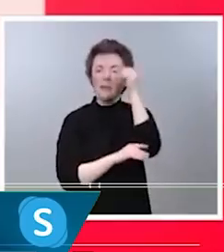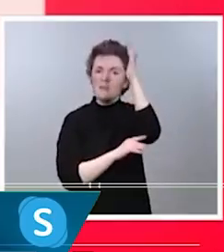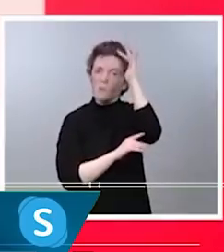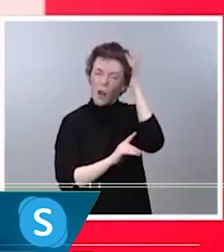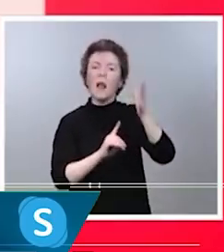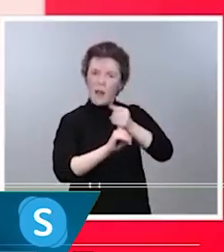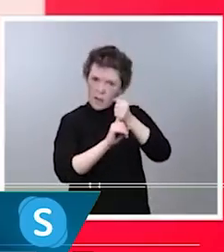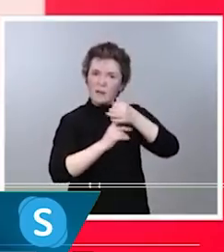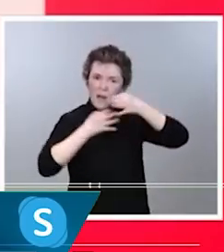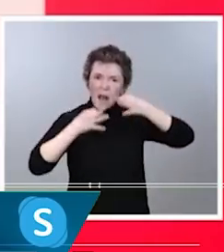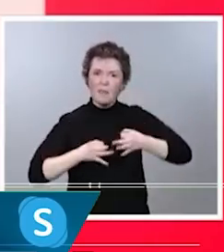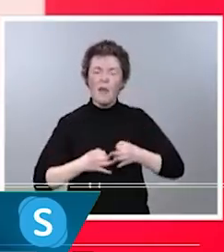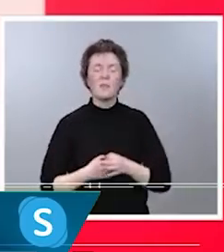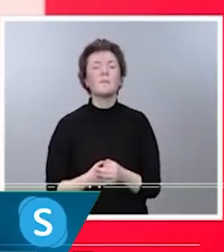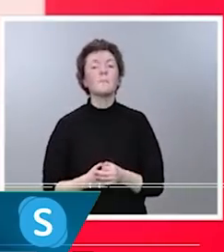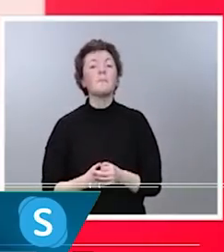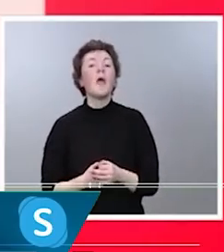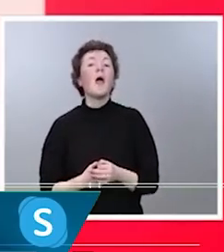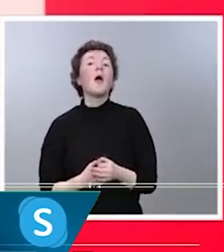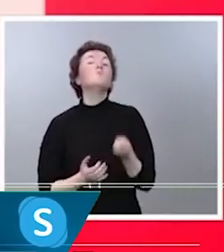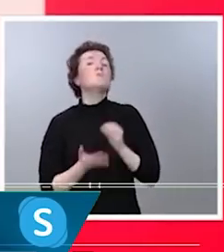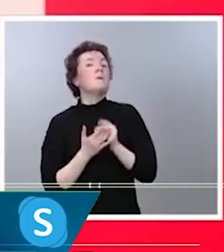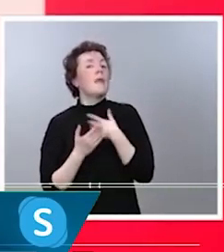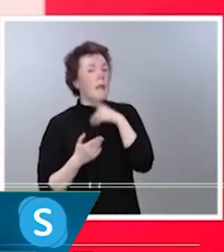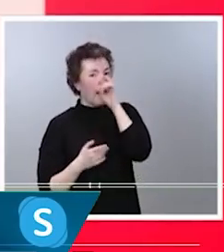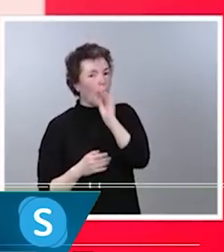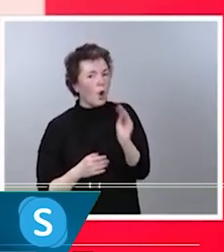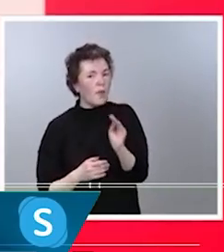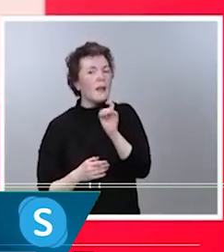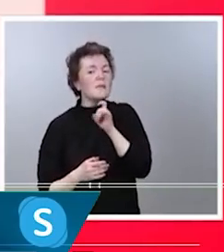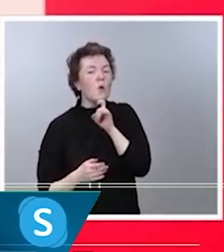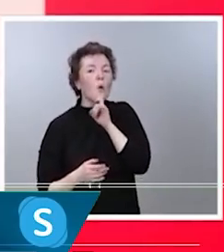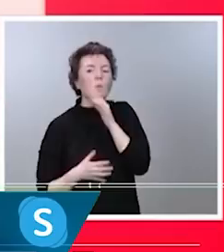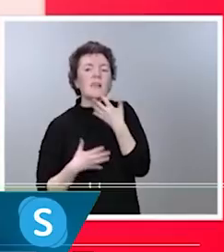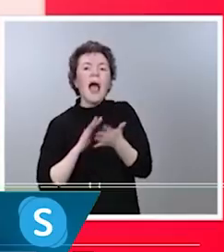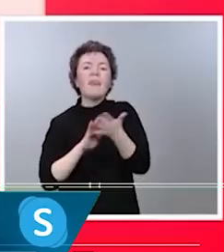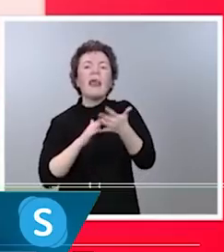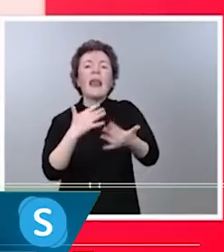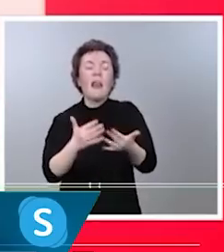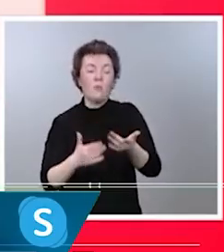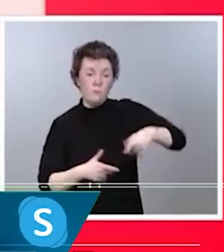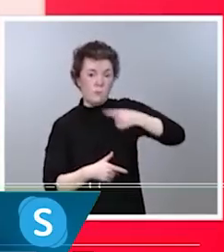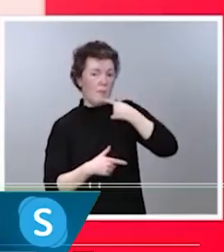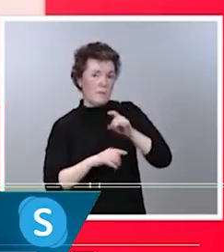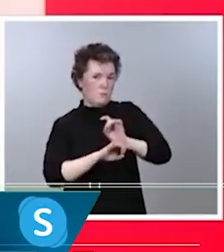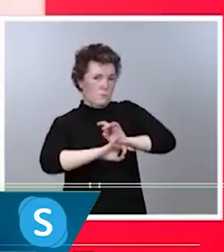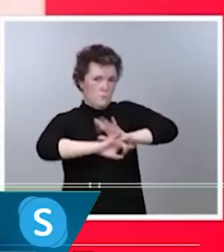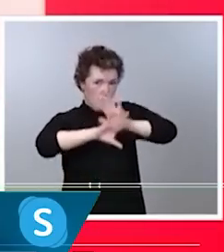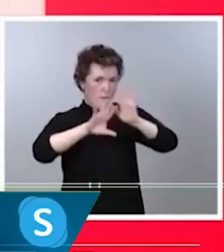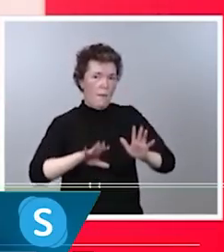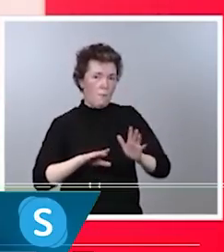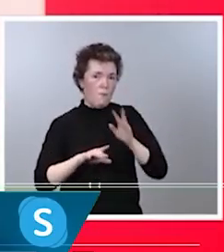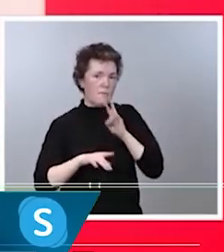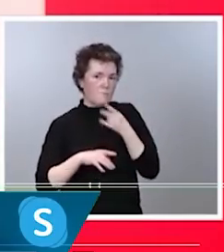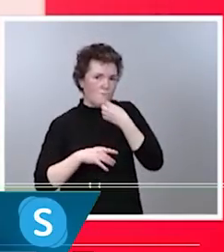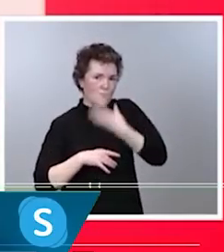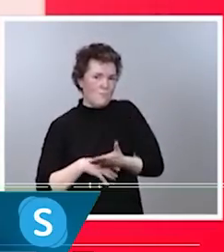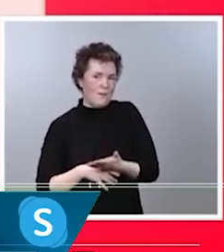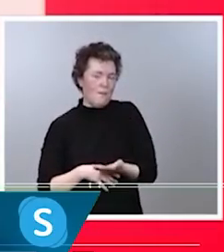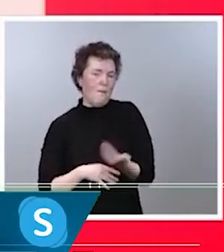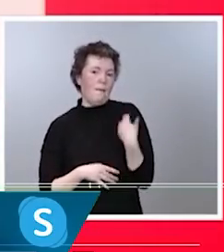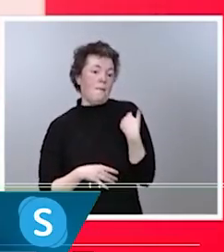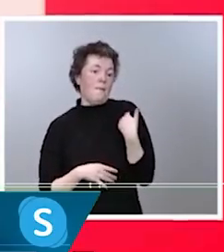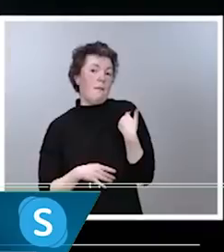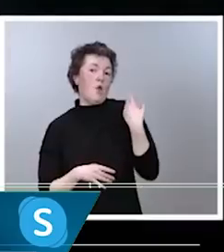como están. Pero, claro, allí han dado ayudas directas, han bajado el IVA de la hostelería, han tomado, en fin, medidas de ayuda a la empresa